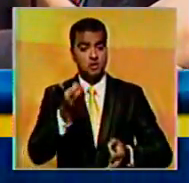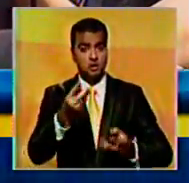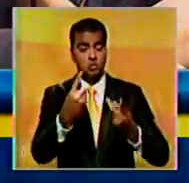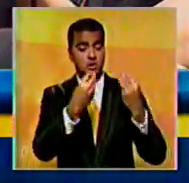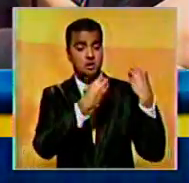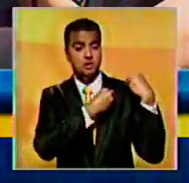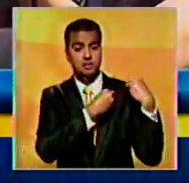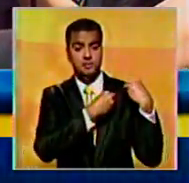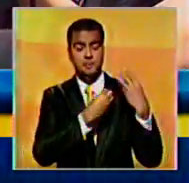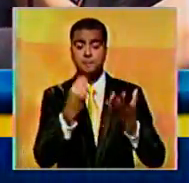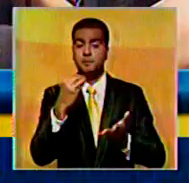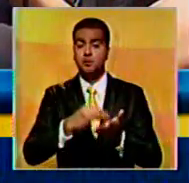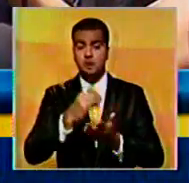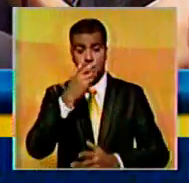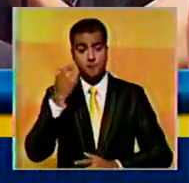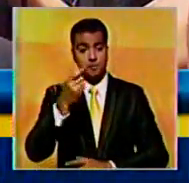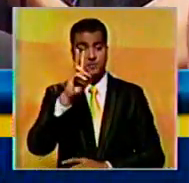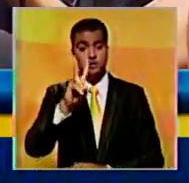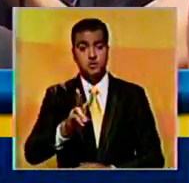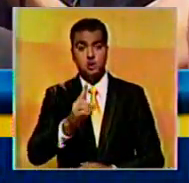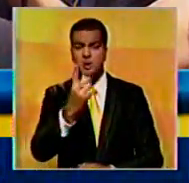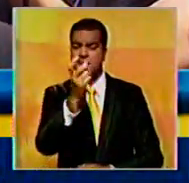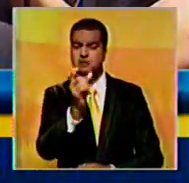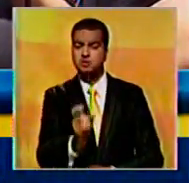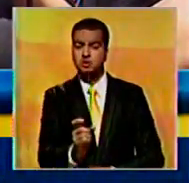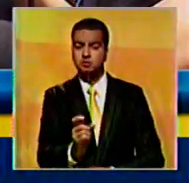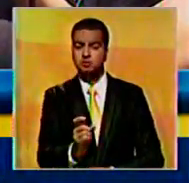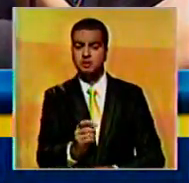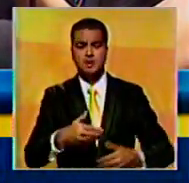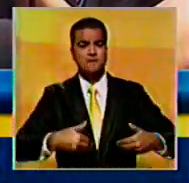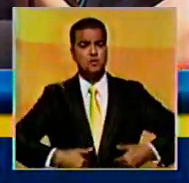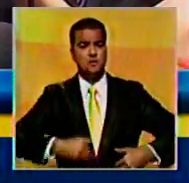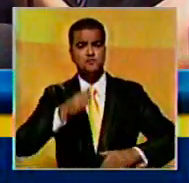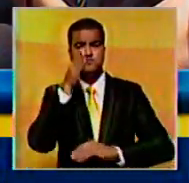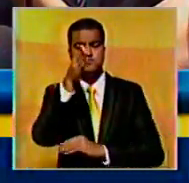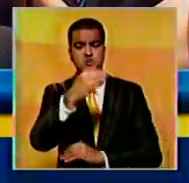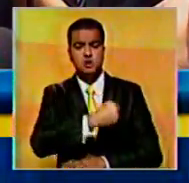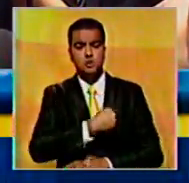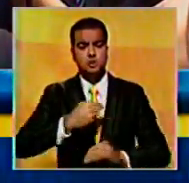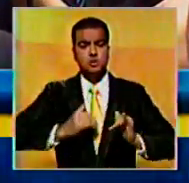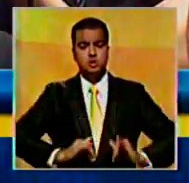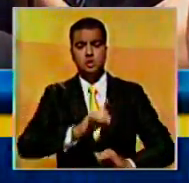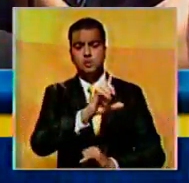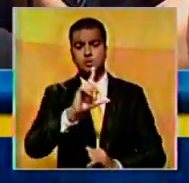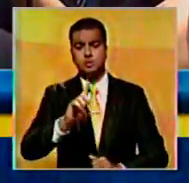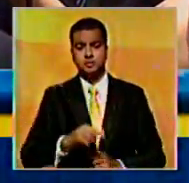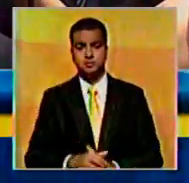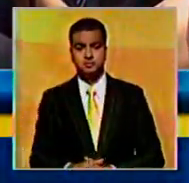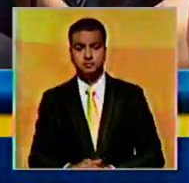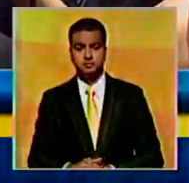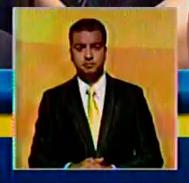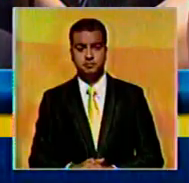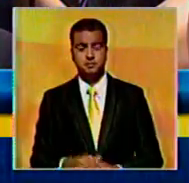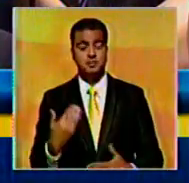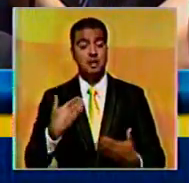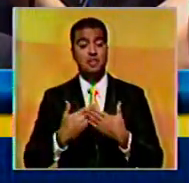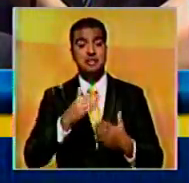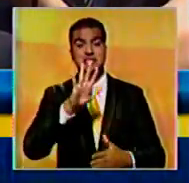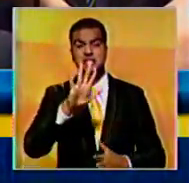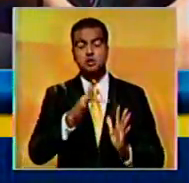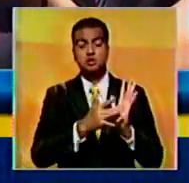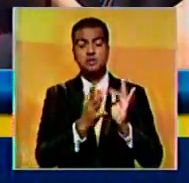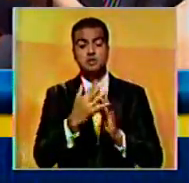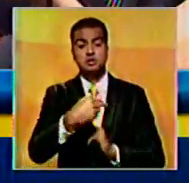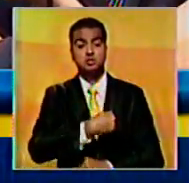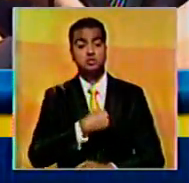líder, para devolverle al pueblo de Venezuela una persona que va a luchar por el futuro de nuestros hijos, que es Leopoldo López. Hasta el 5 de abril vamos